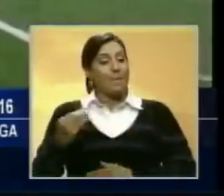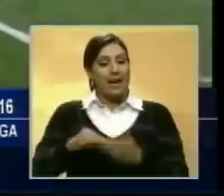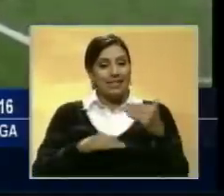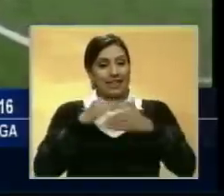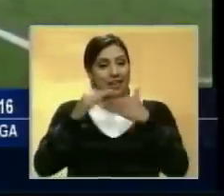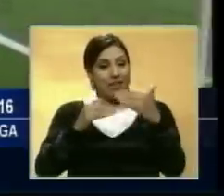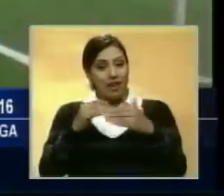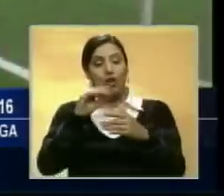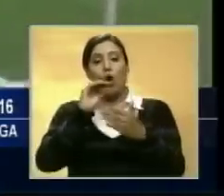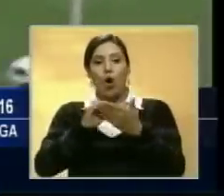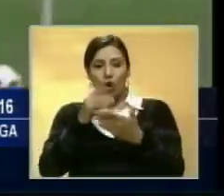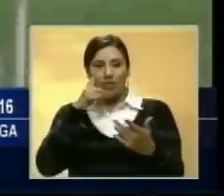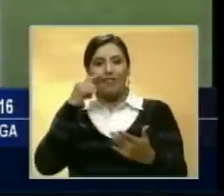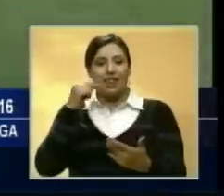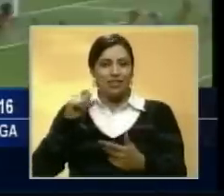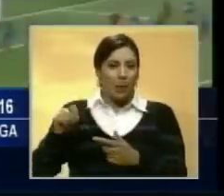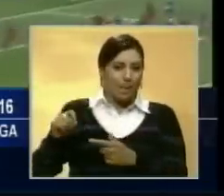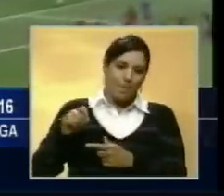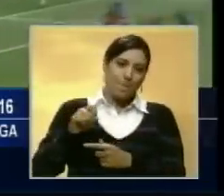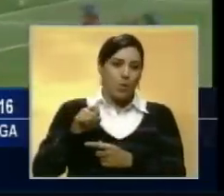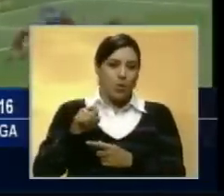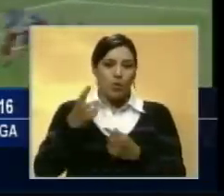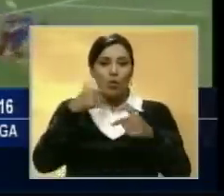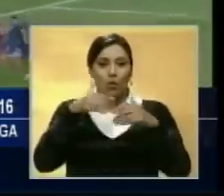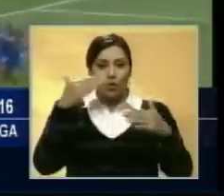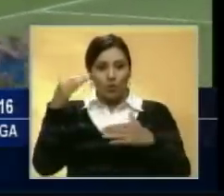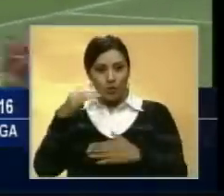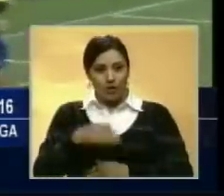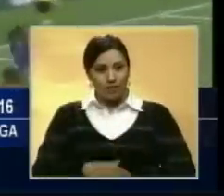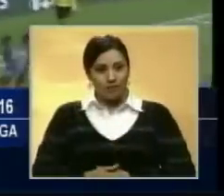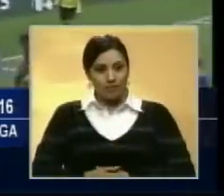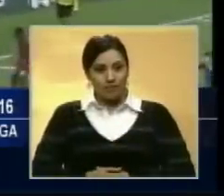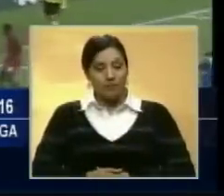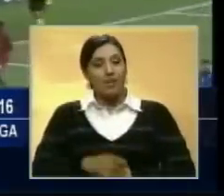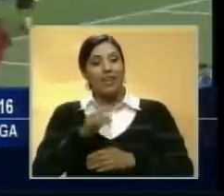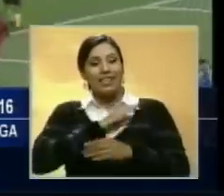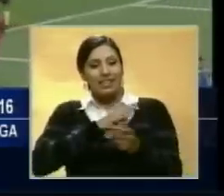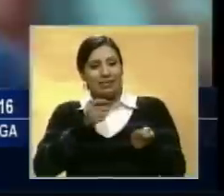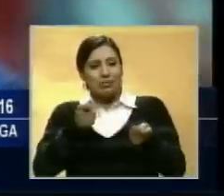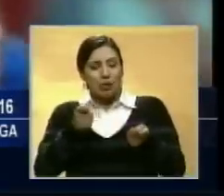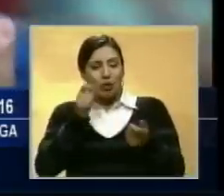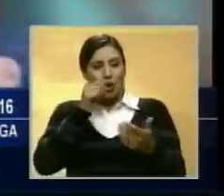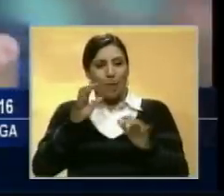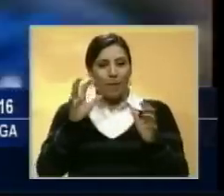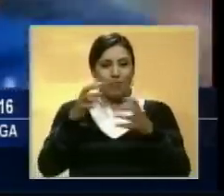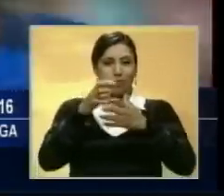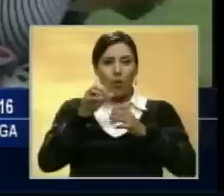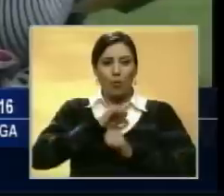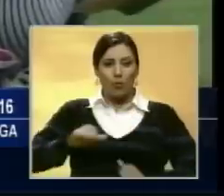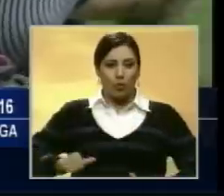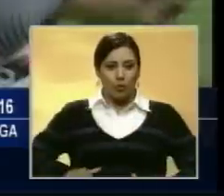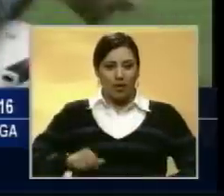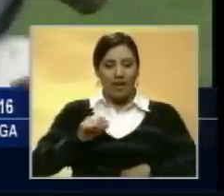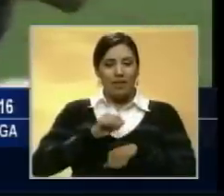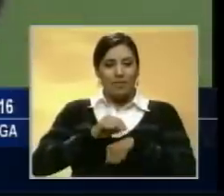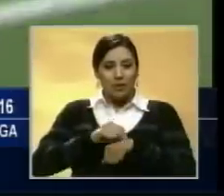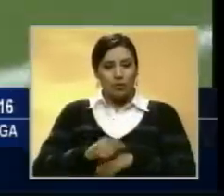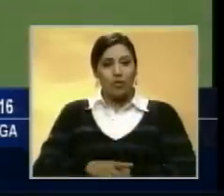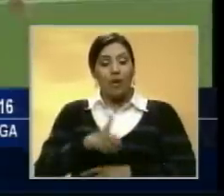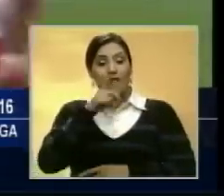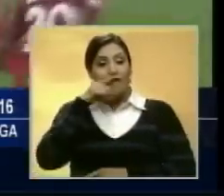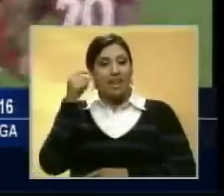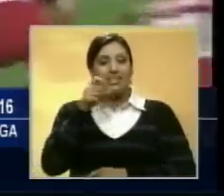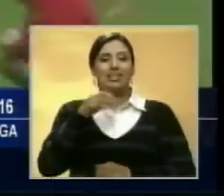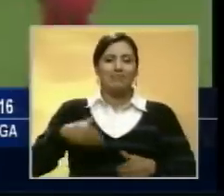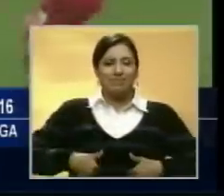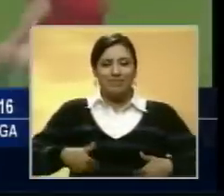adelante, otra más para Francia con un cabezazo de Giroud, que contuvo el arquero de la selección portuguesa, que fue figura en el encuentro. Francia buscó